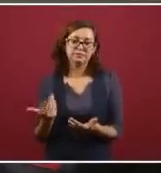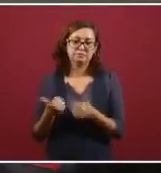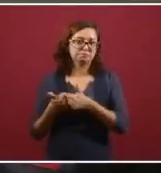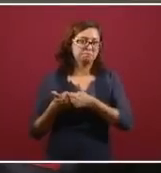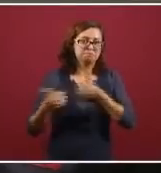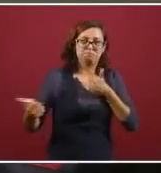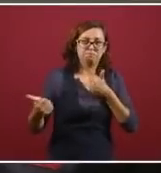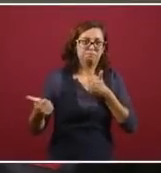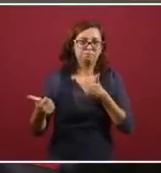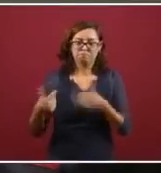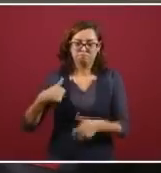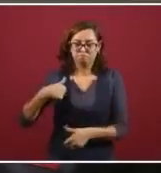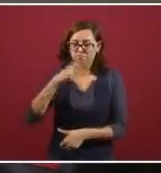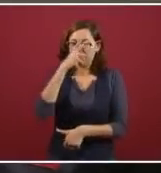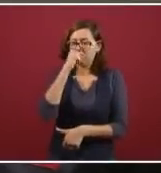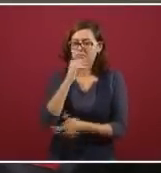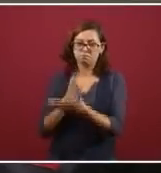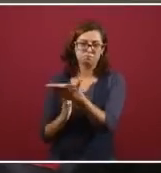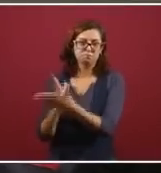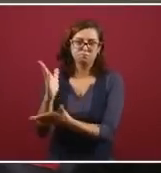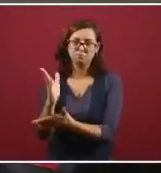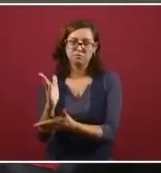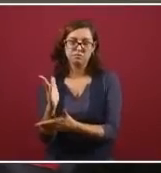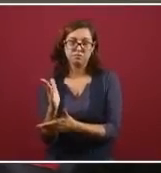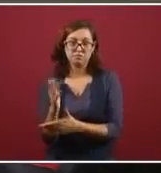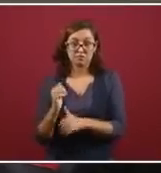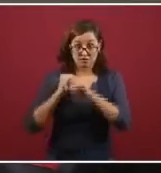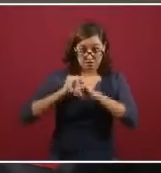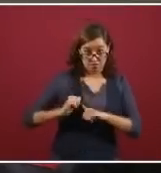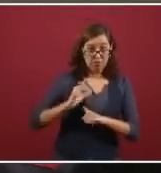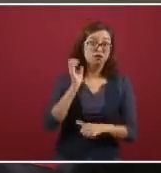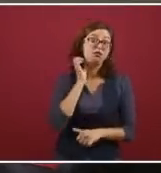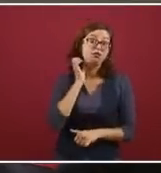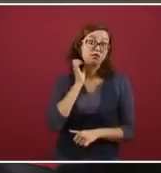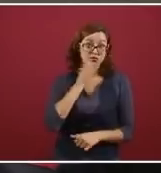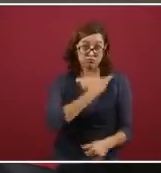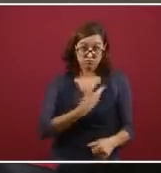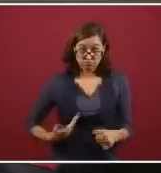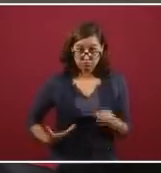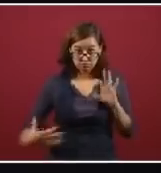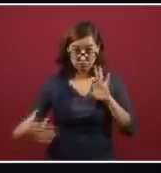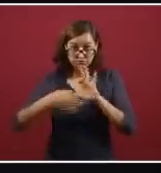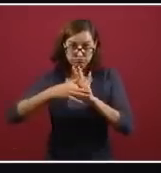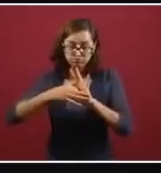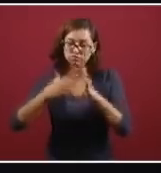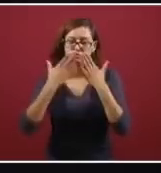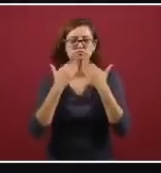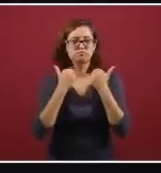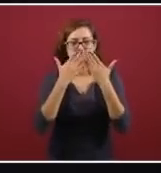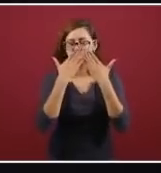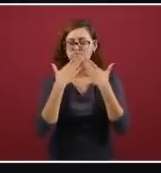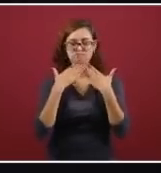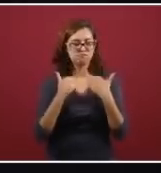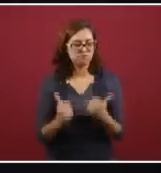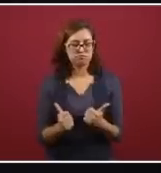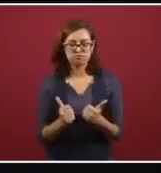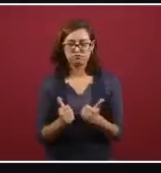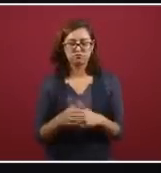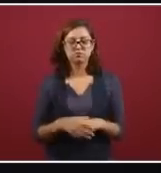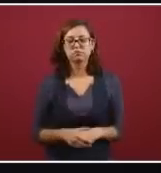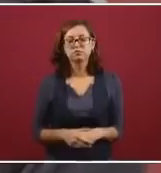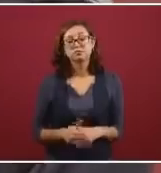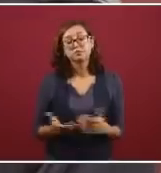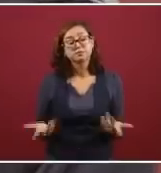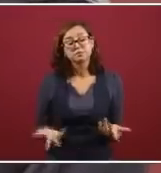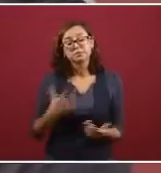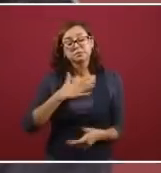no tiene que ver con el Poder Ejecutivo. Y no quiero opinar porque no